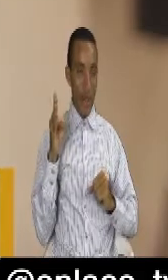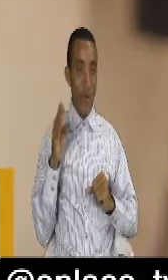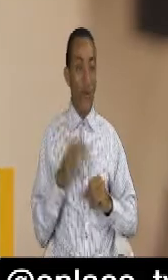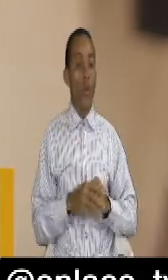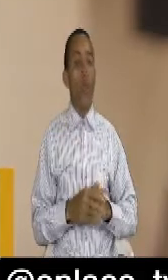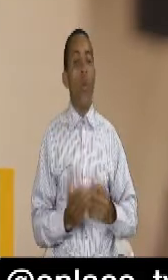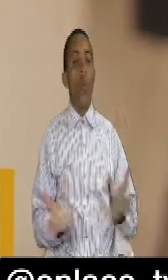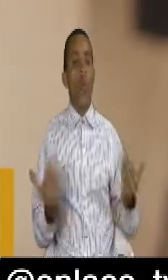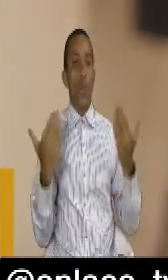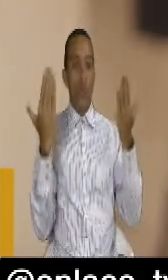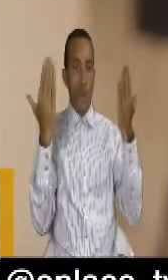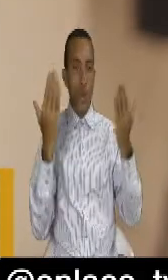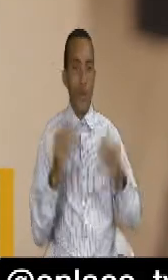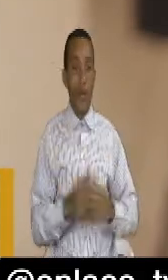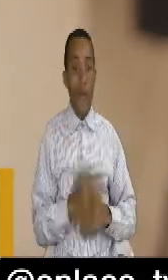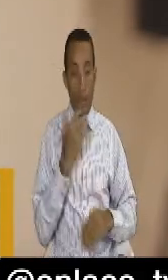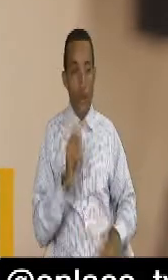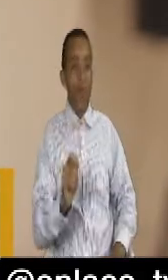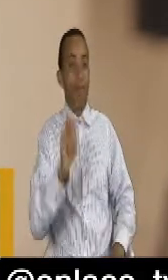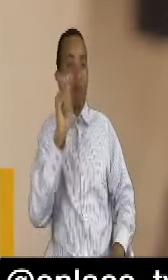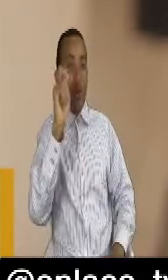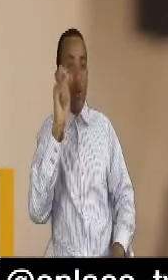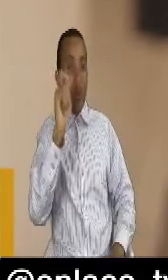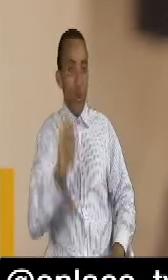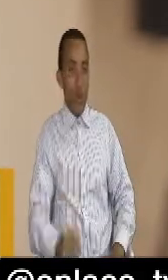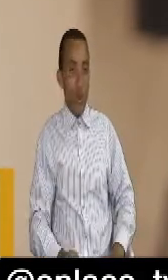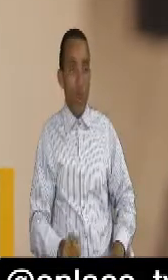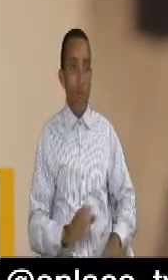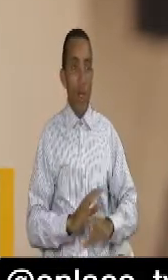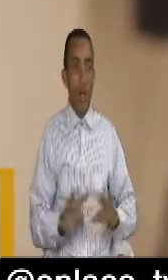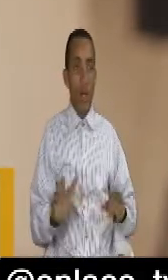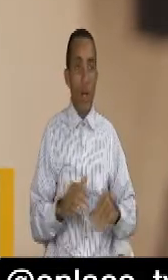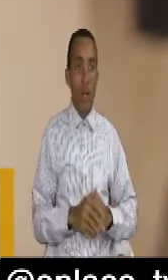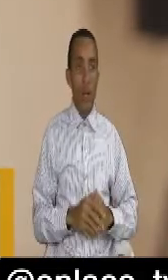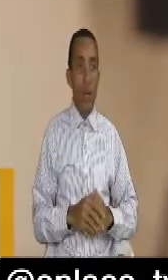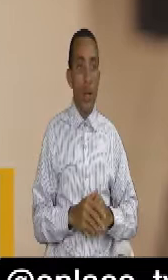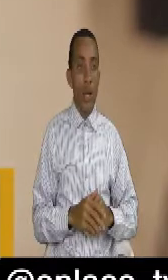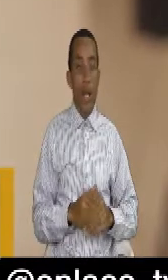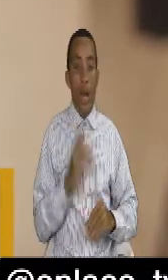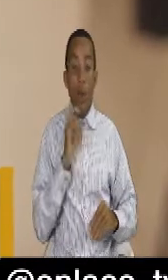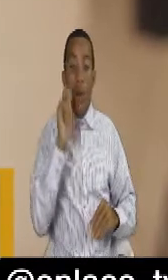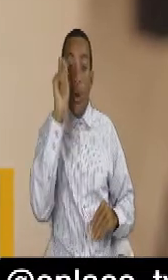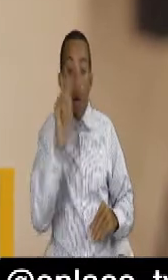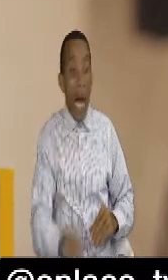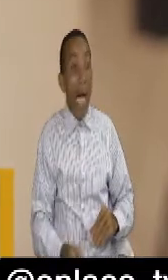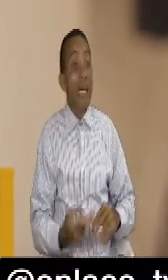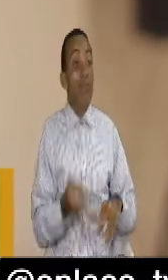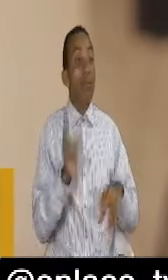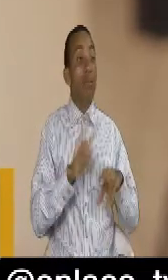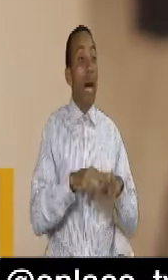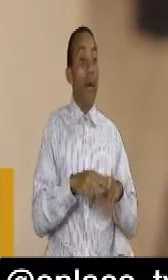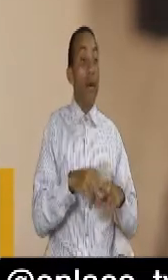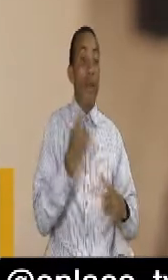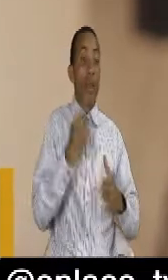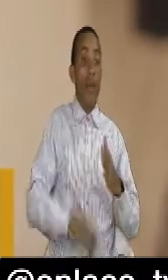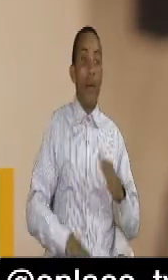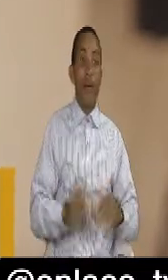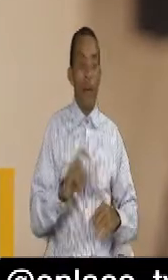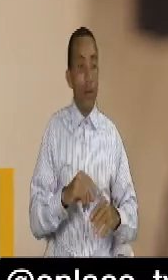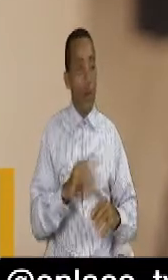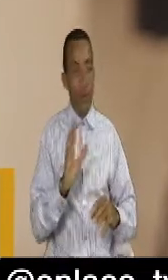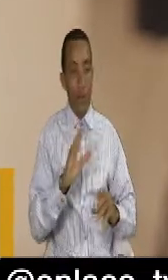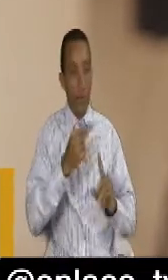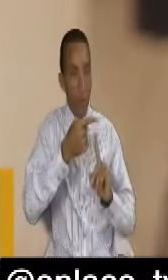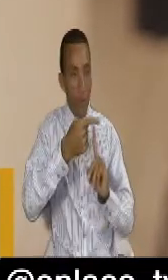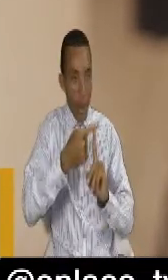beneficio de usar la tarjeta, no va a haber cover de manejo de tarjeta, no va a haber intereses por el primer mes, y